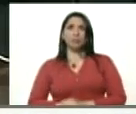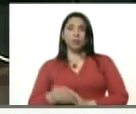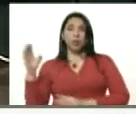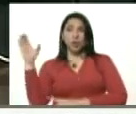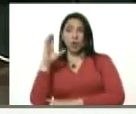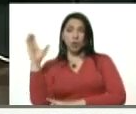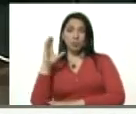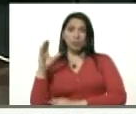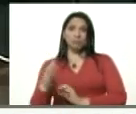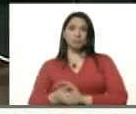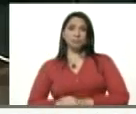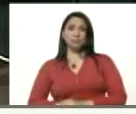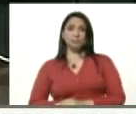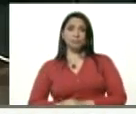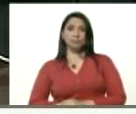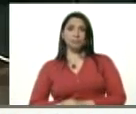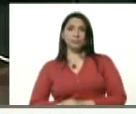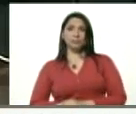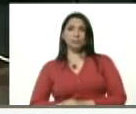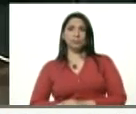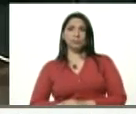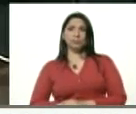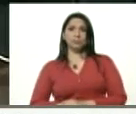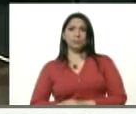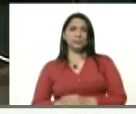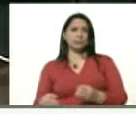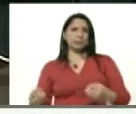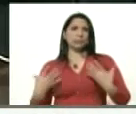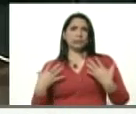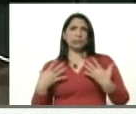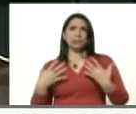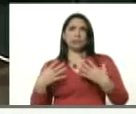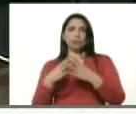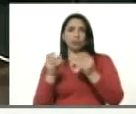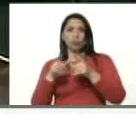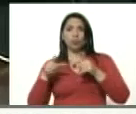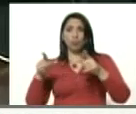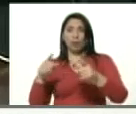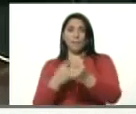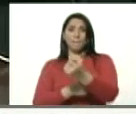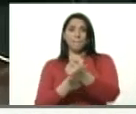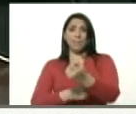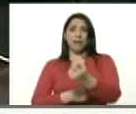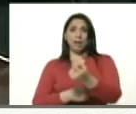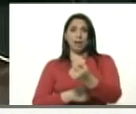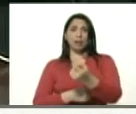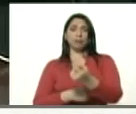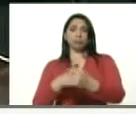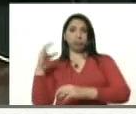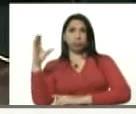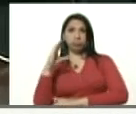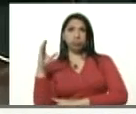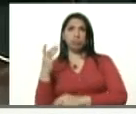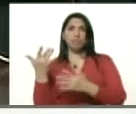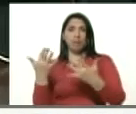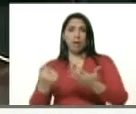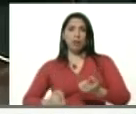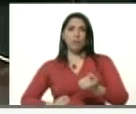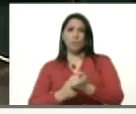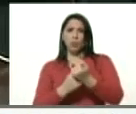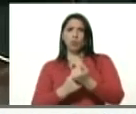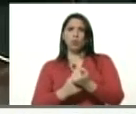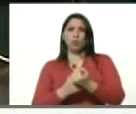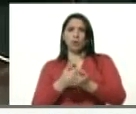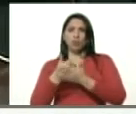Colombia, afectado por todos lados, lamentablemente, nuestra hermana Colombia, hemos ofrecido nuestra mano de apoyo, de ayuda,